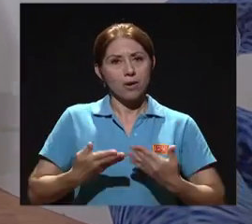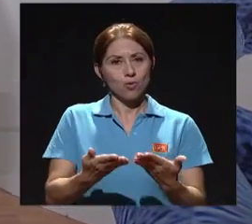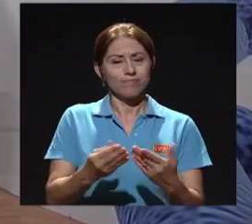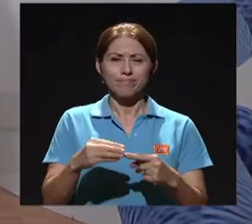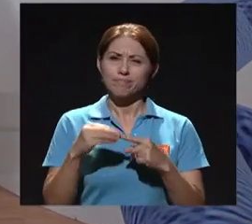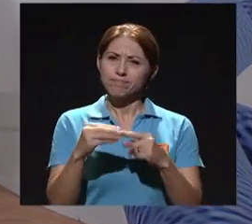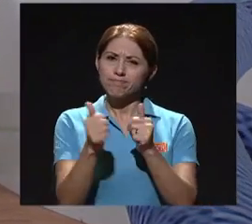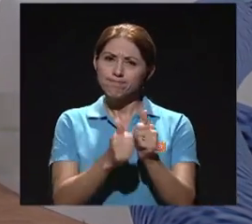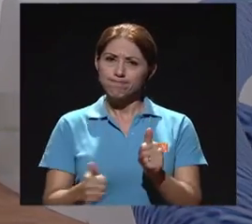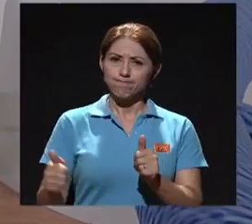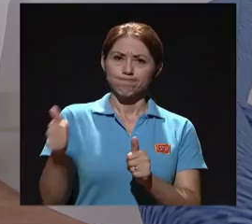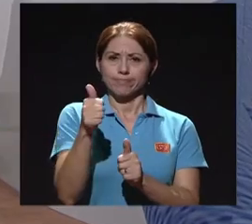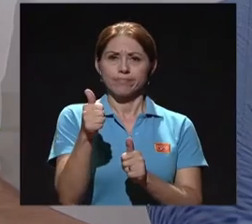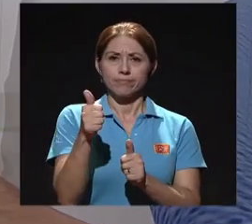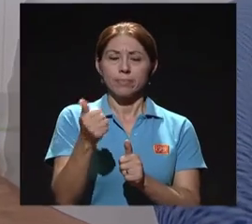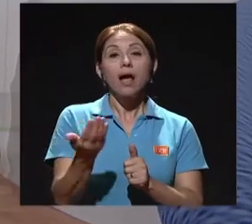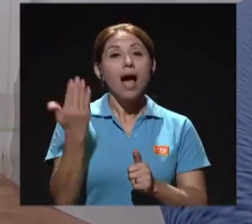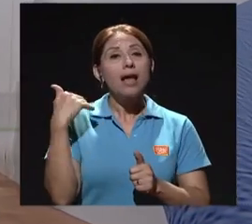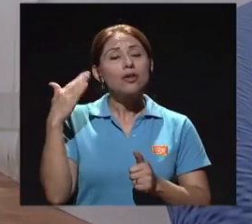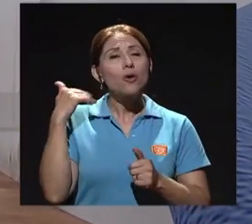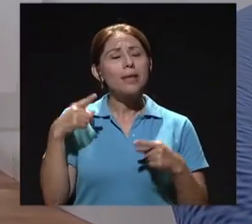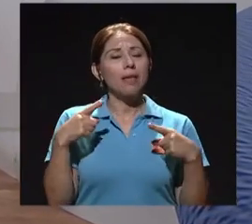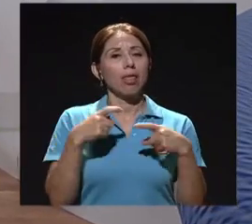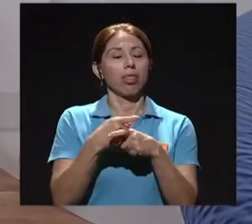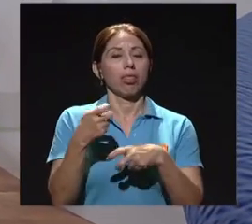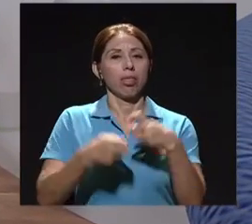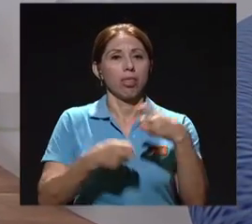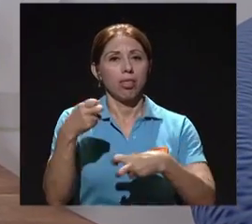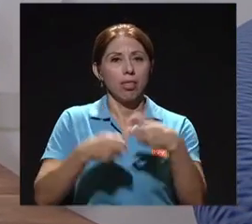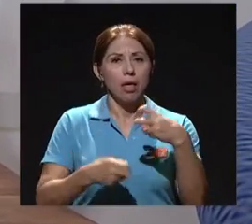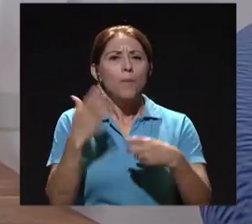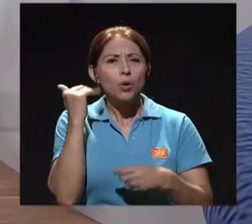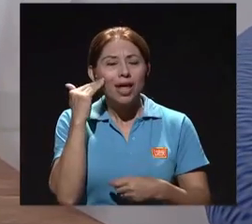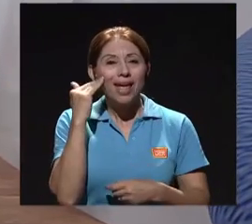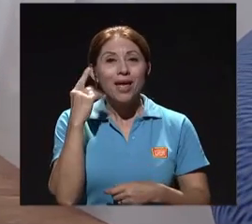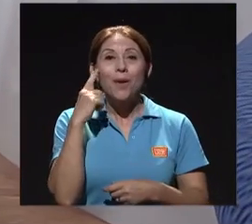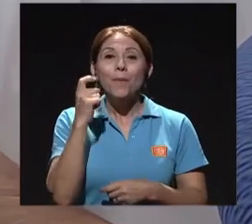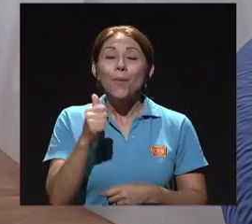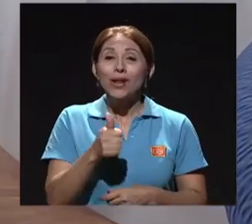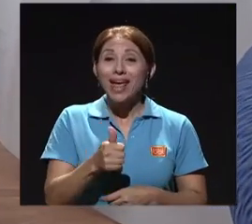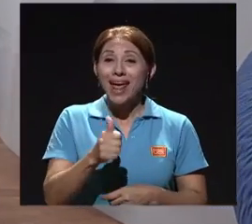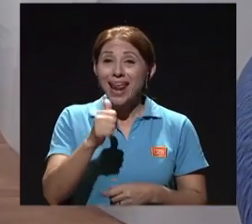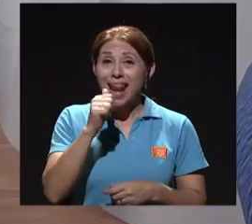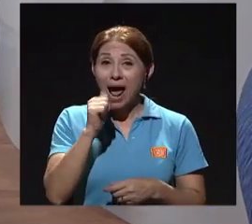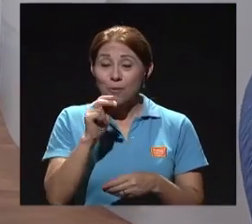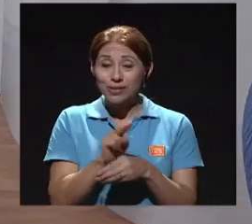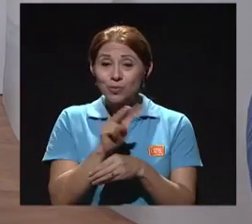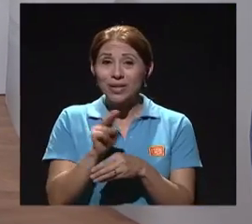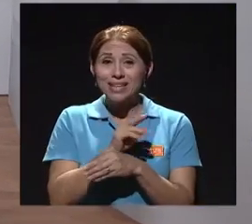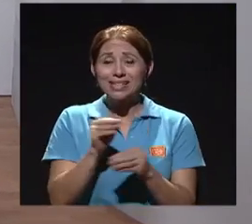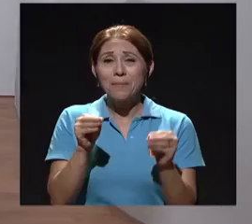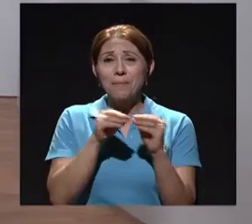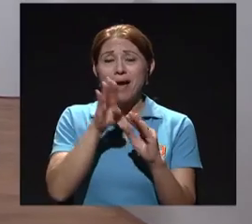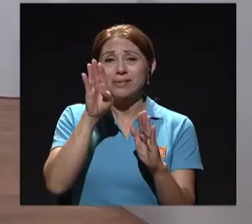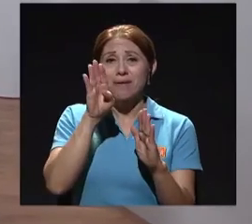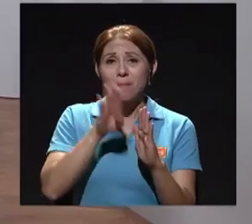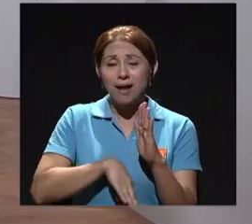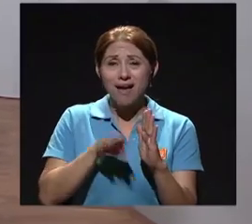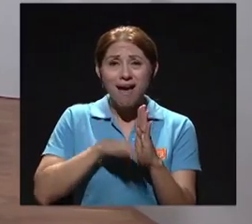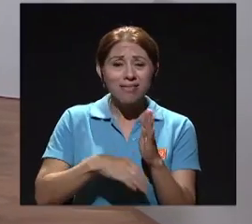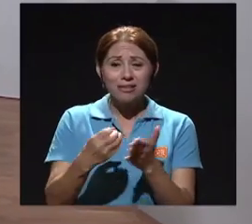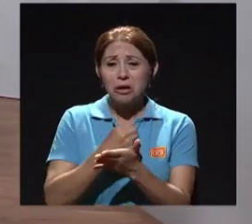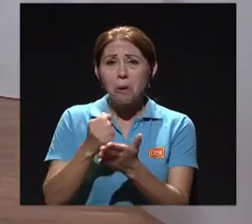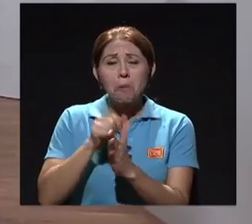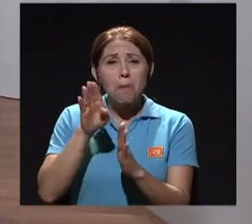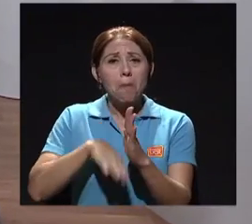precisamente los conflictos que han habido han tenido que ver con el hecho de que el agua se utiliza a un costo mucho menor y en una forma